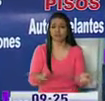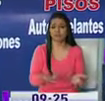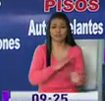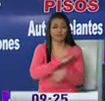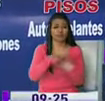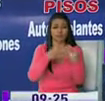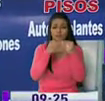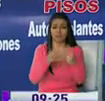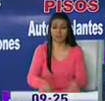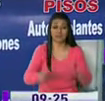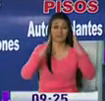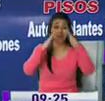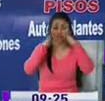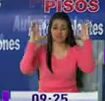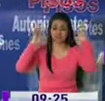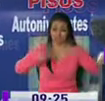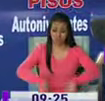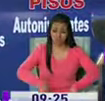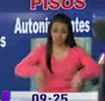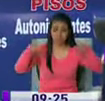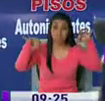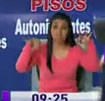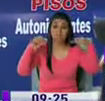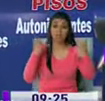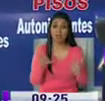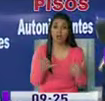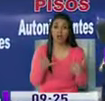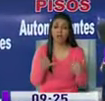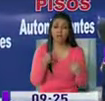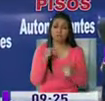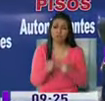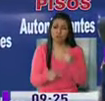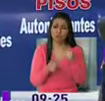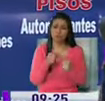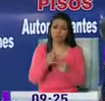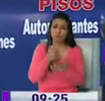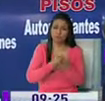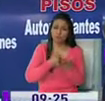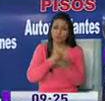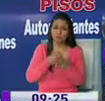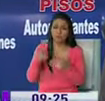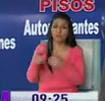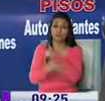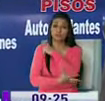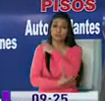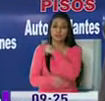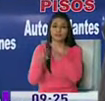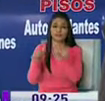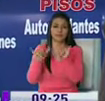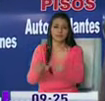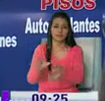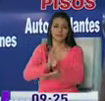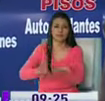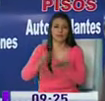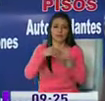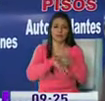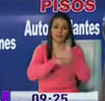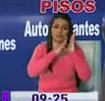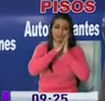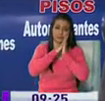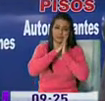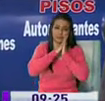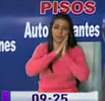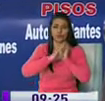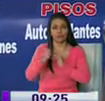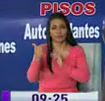la casa, todo, nos quedamos en la nada. Estamos yendo por, más o menos por la lucha de los pobres para quedarnos ahí a dormir.